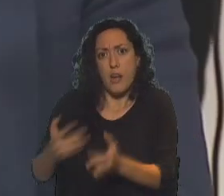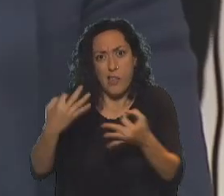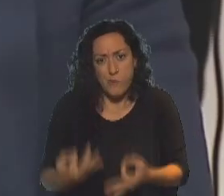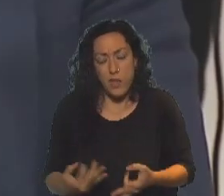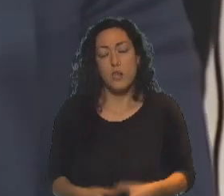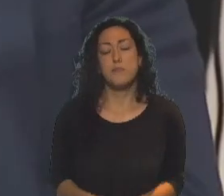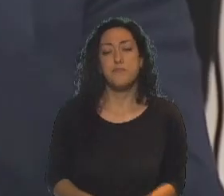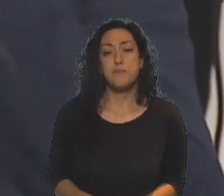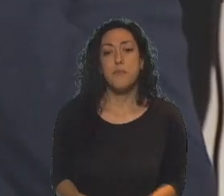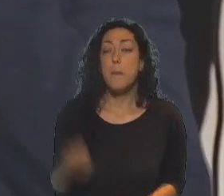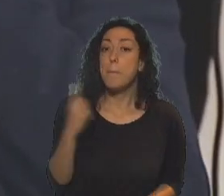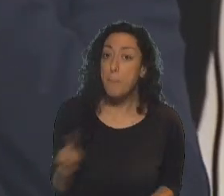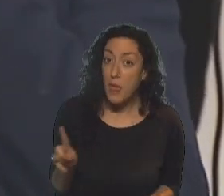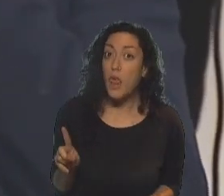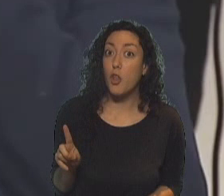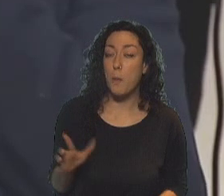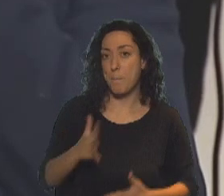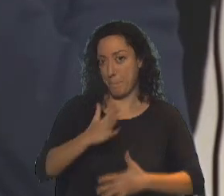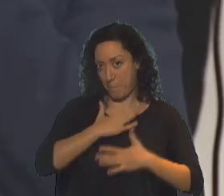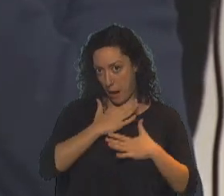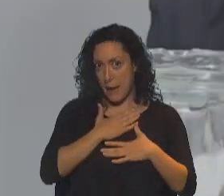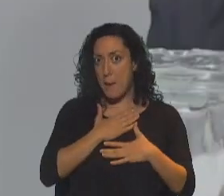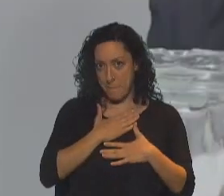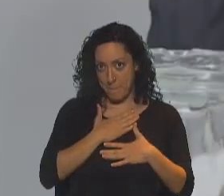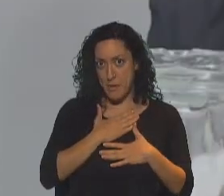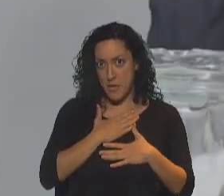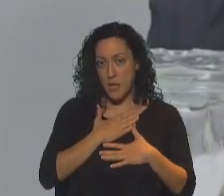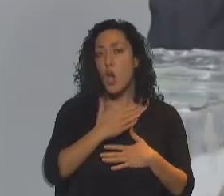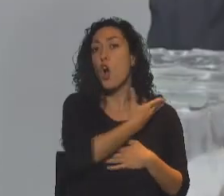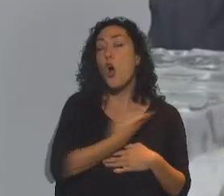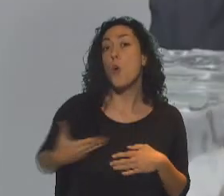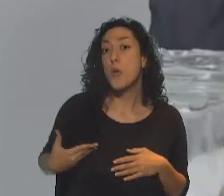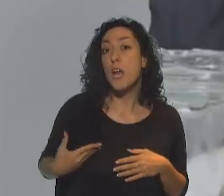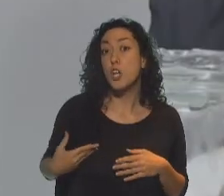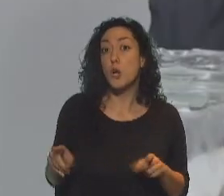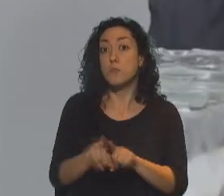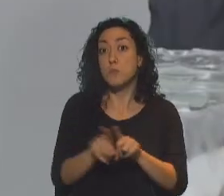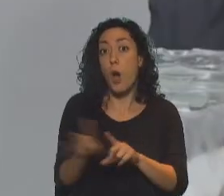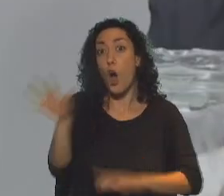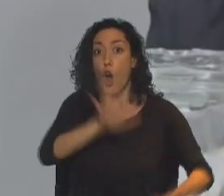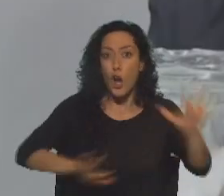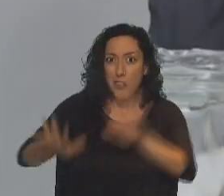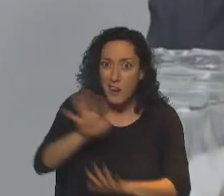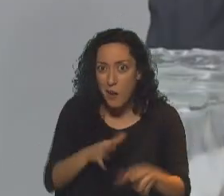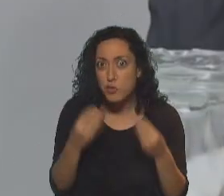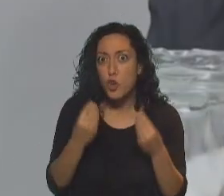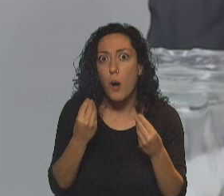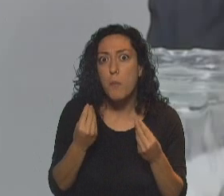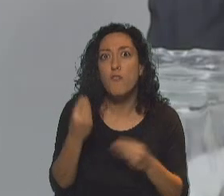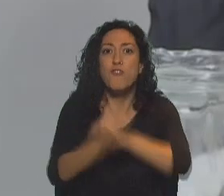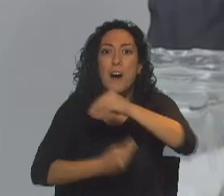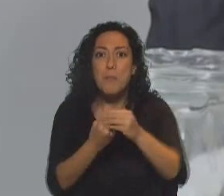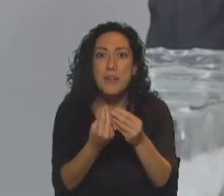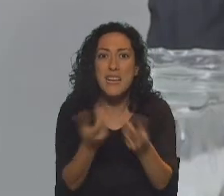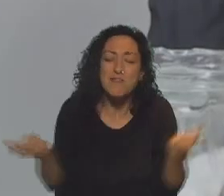Pero para mí el orden que nosotros dimos a nuestro gobierno fue ese, ¿no? El orden de que la familia coma toda